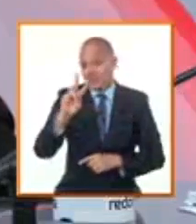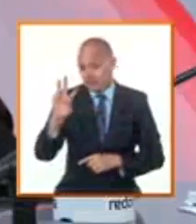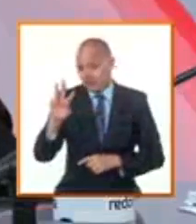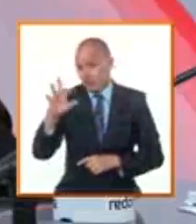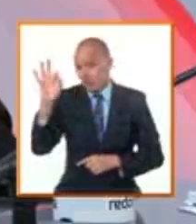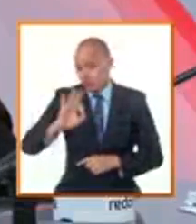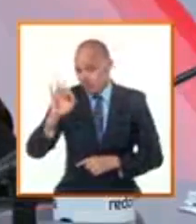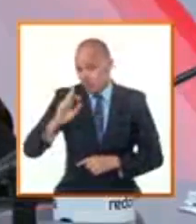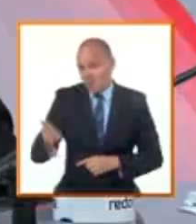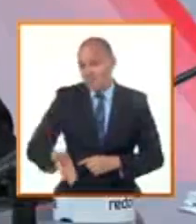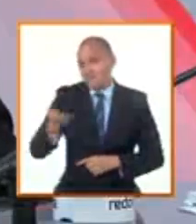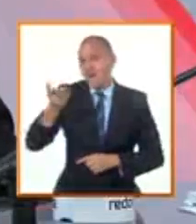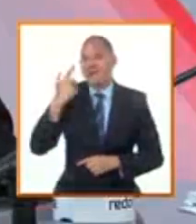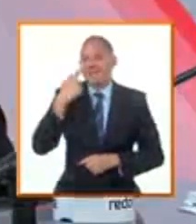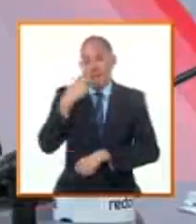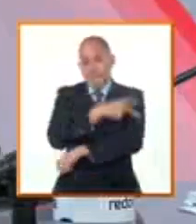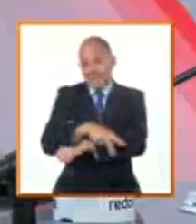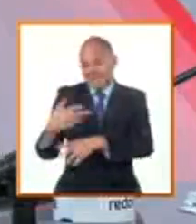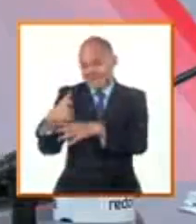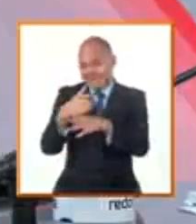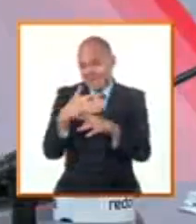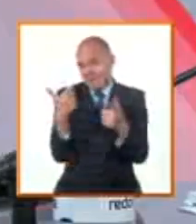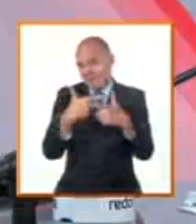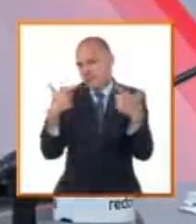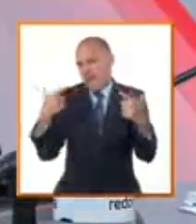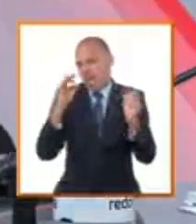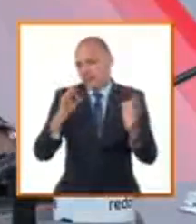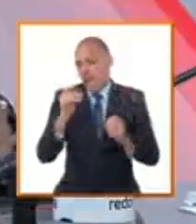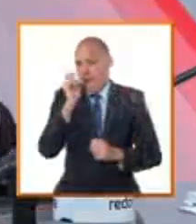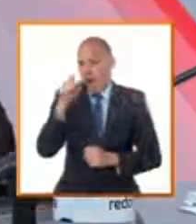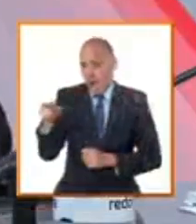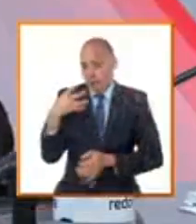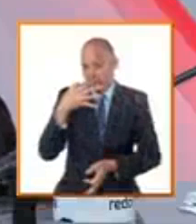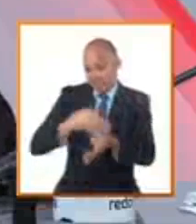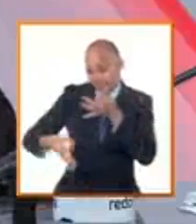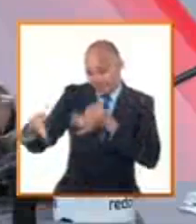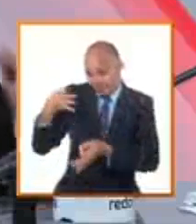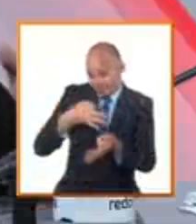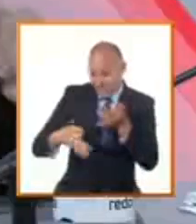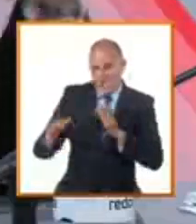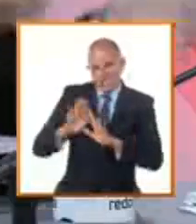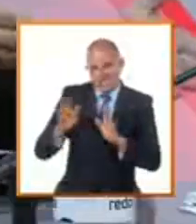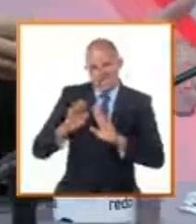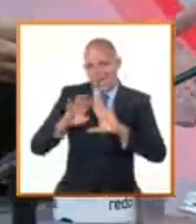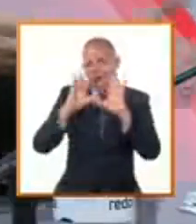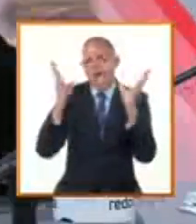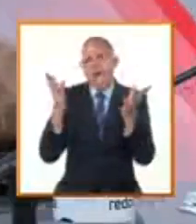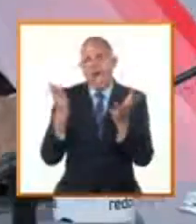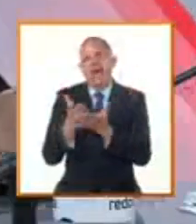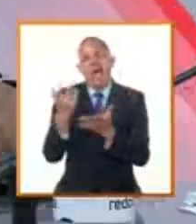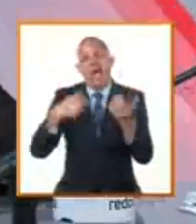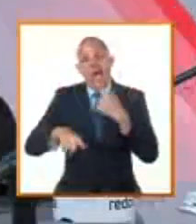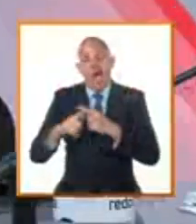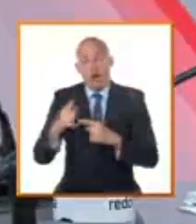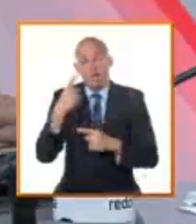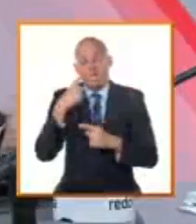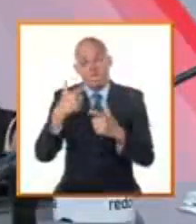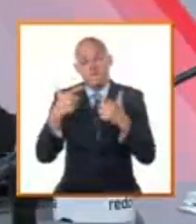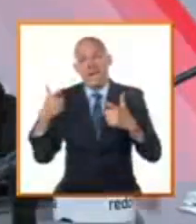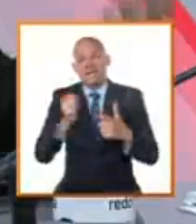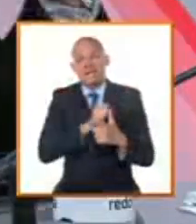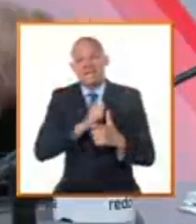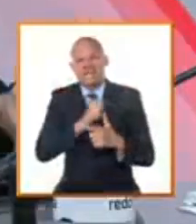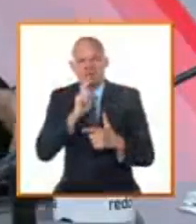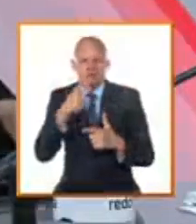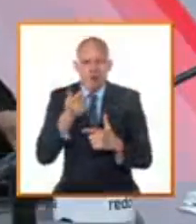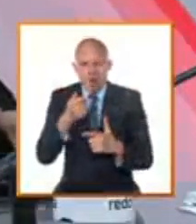drogas en el mundo, mayor producción, como decía el coronel Poy, de drogas a escala internacional y, por supuesto, mayor intento de introducirlas entonces en un